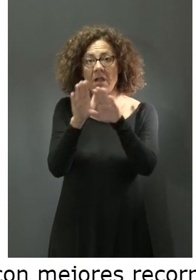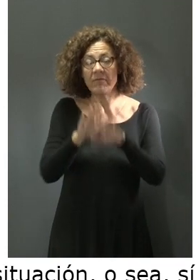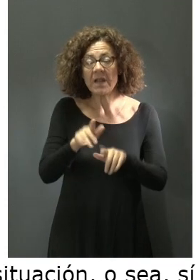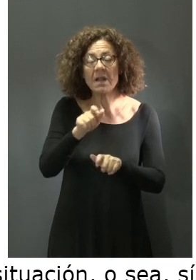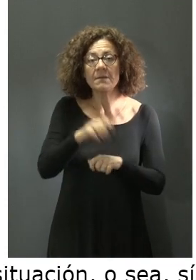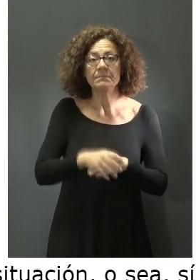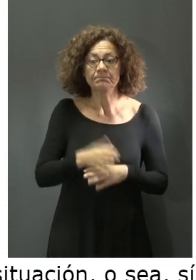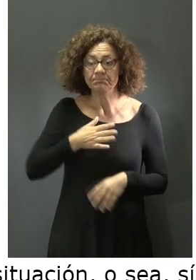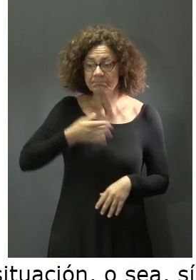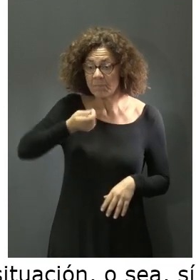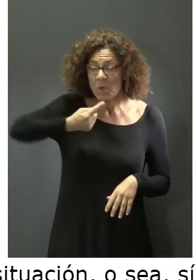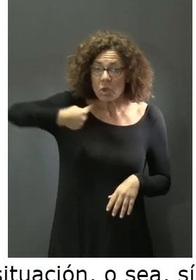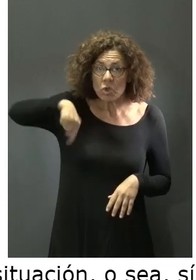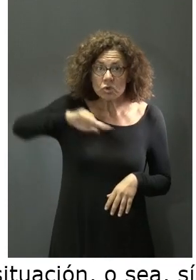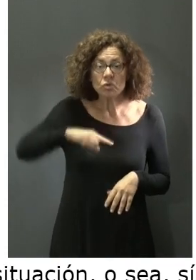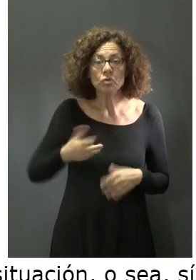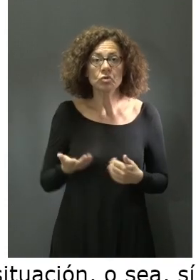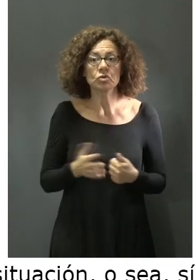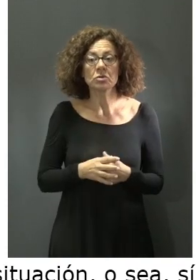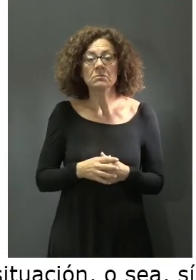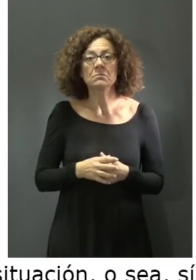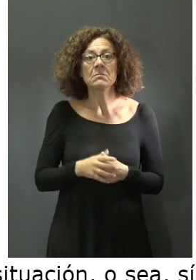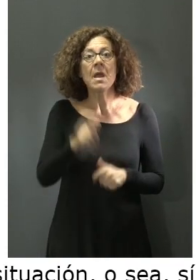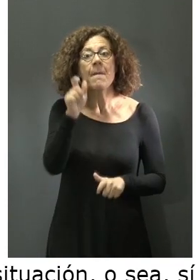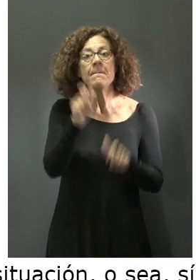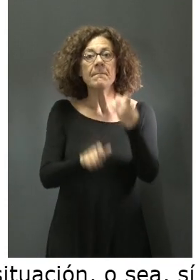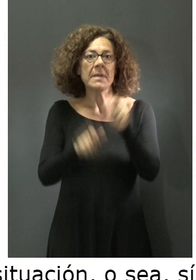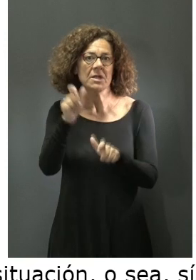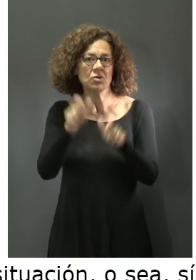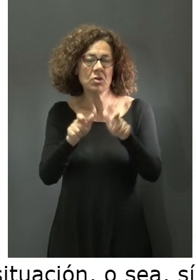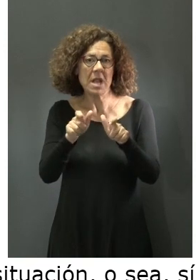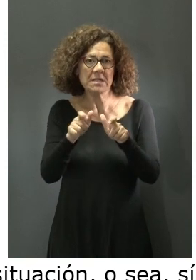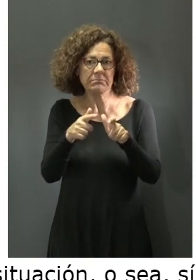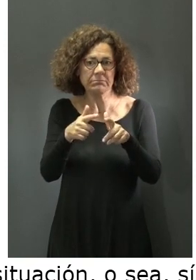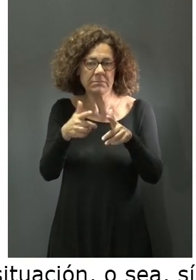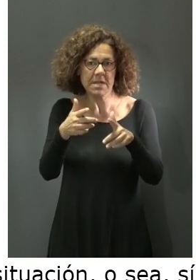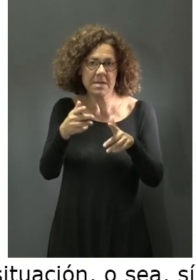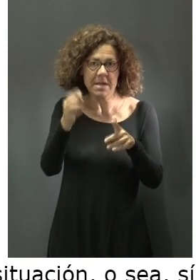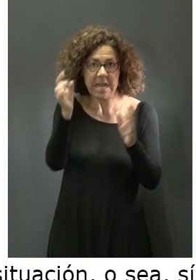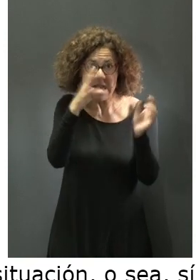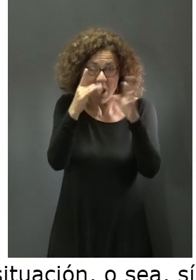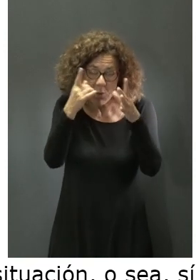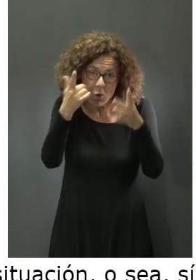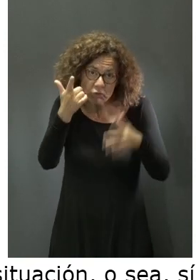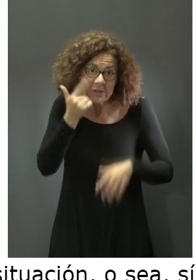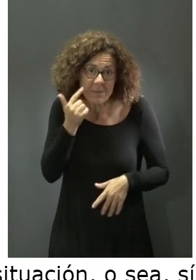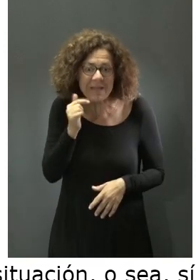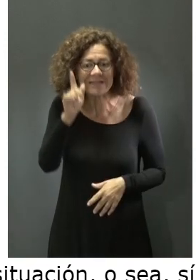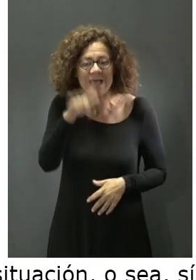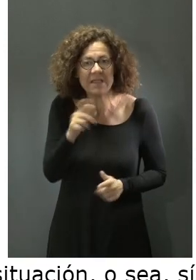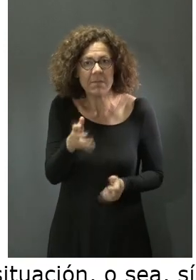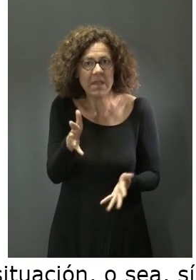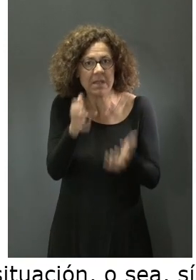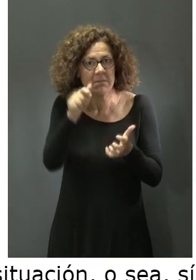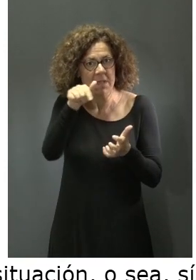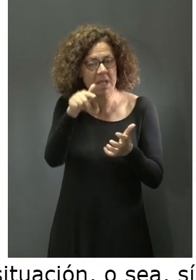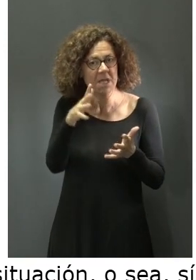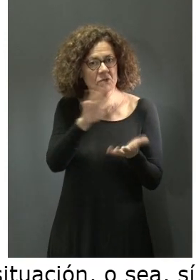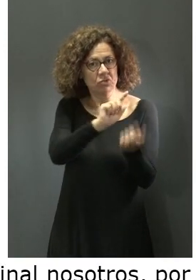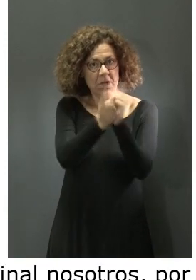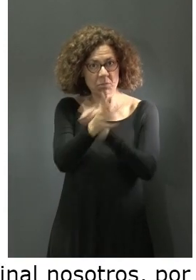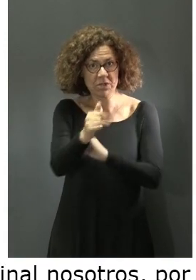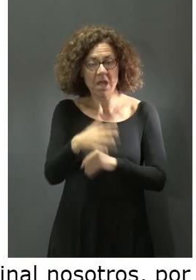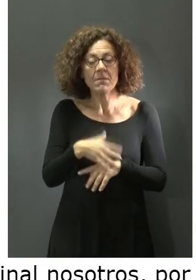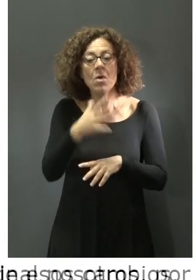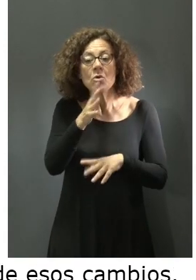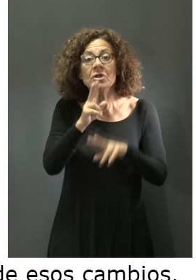o sea, nosotros, por así decirlo, o sea, las personas neurotípicas también se benefician de esos cambios. Pues al